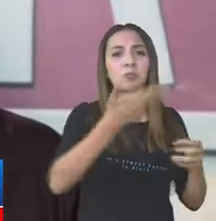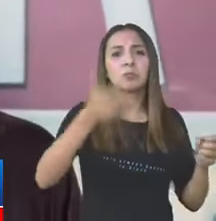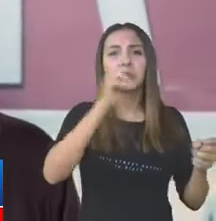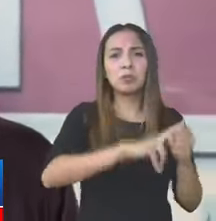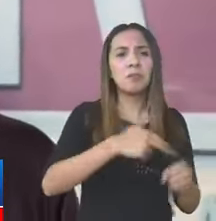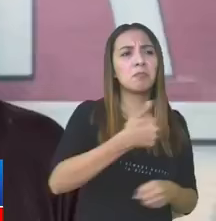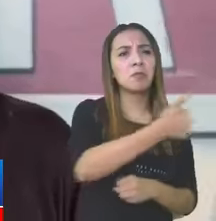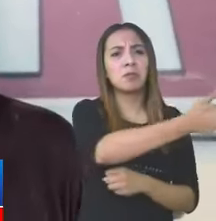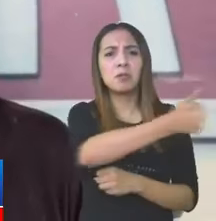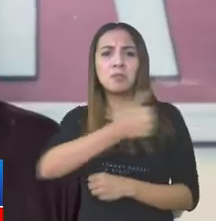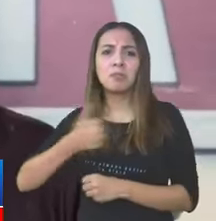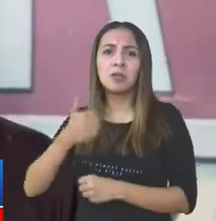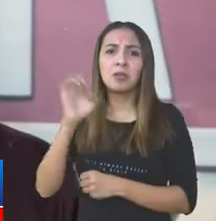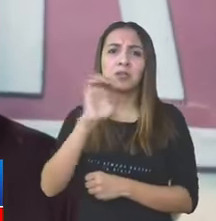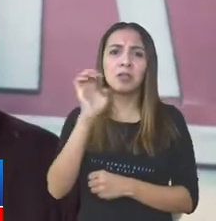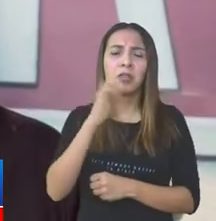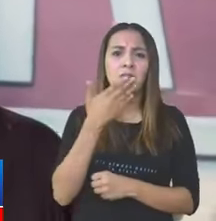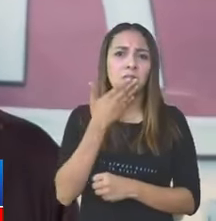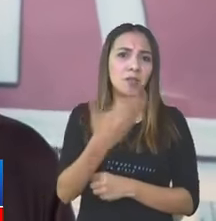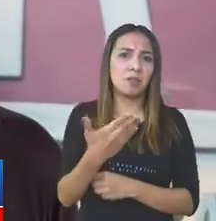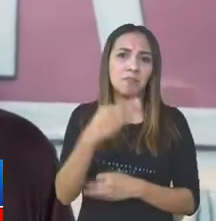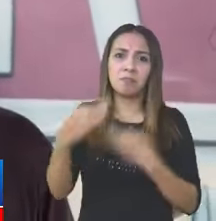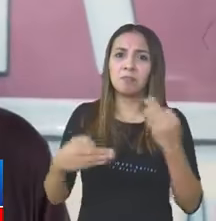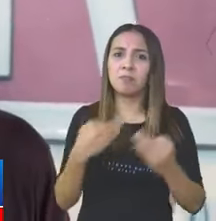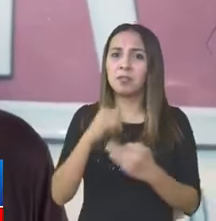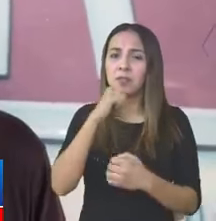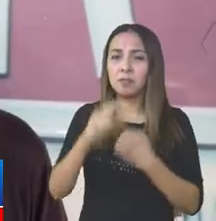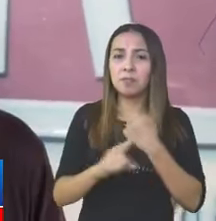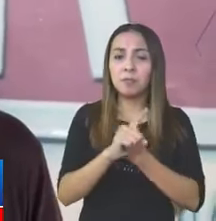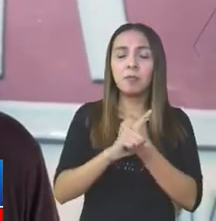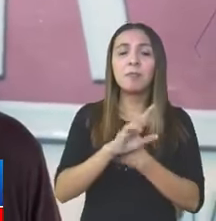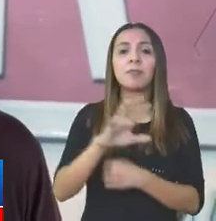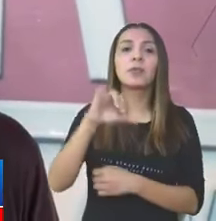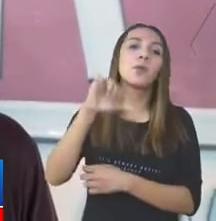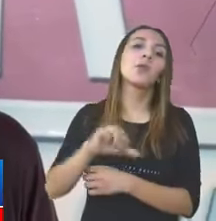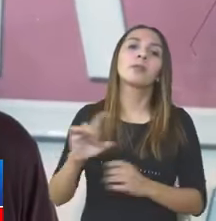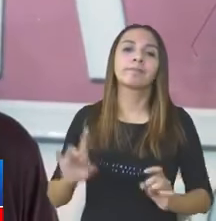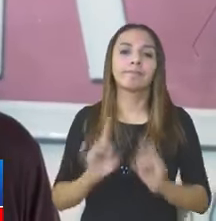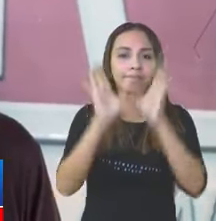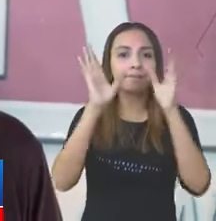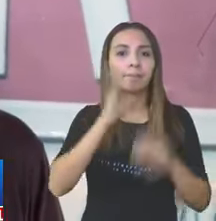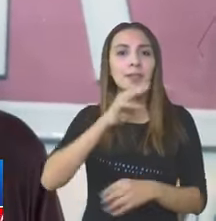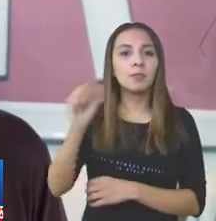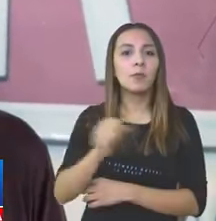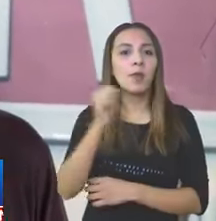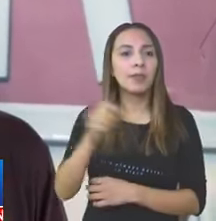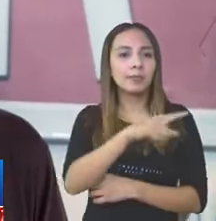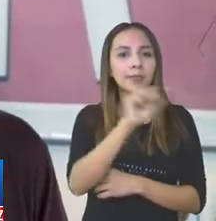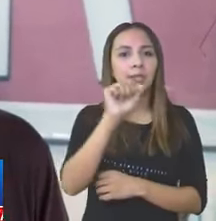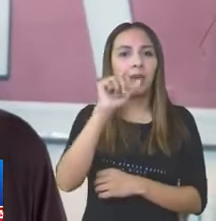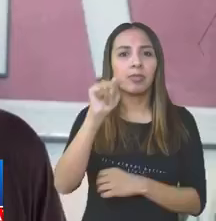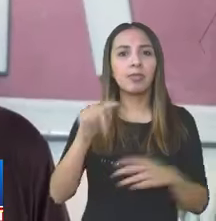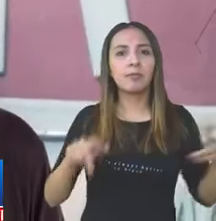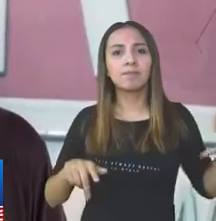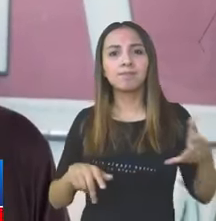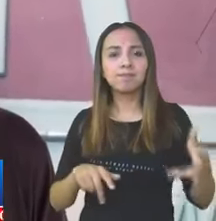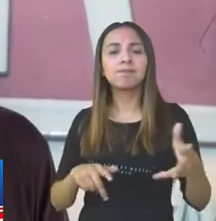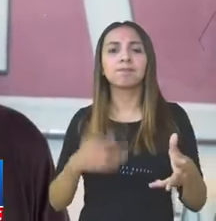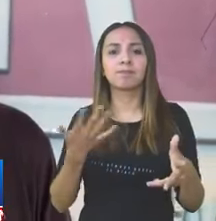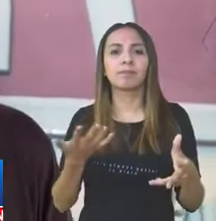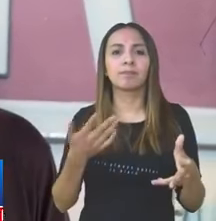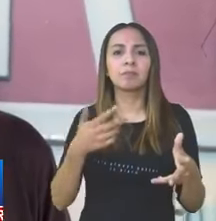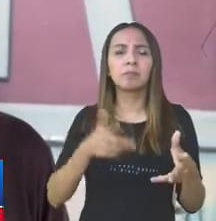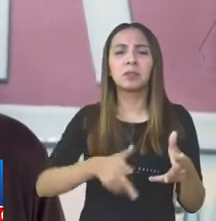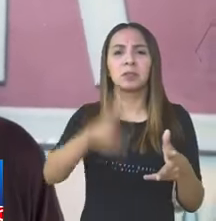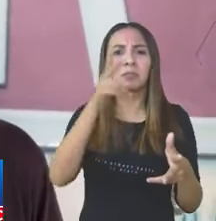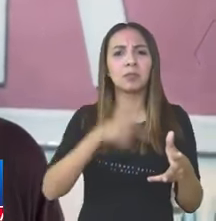también fui en Ensenada, fui y vine como si nada. A lo cual, pues, el día de hoy pues nos toca la mala suerte que estaban ahí y pasaban carros y pues yo me percaté y